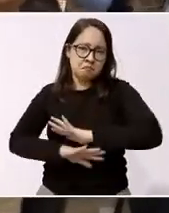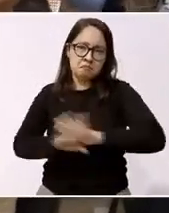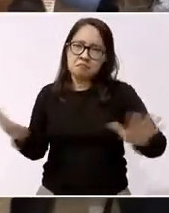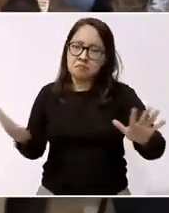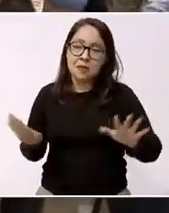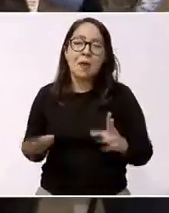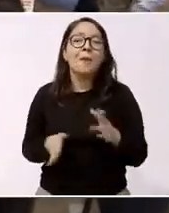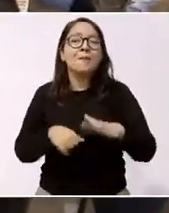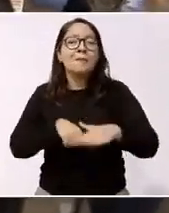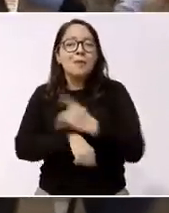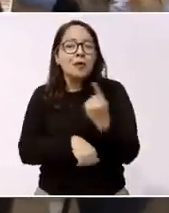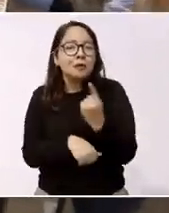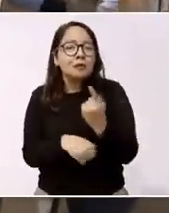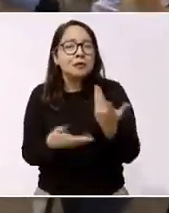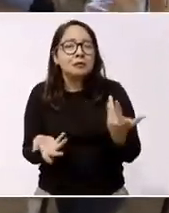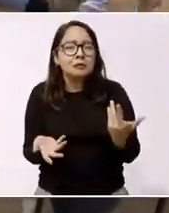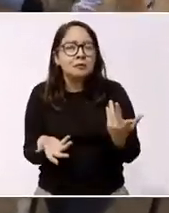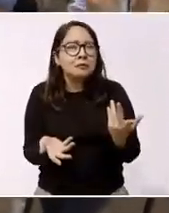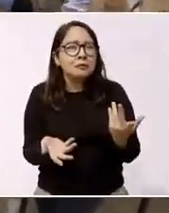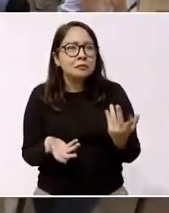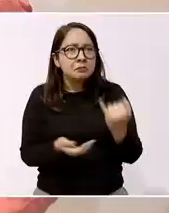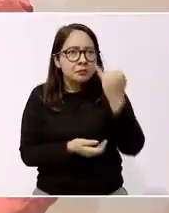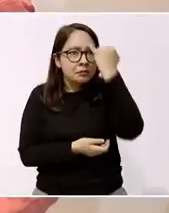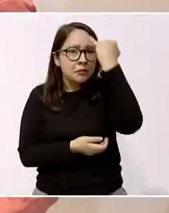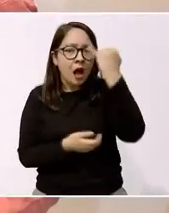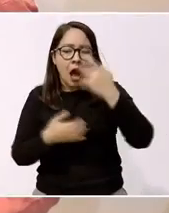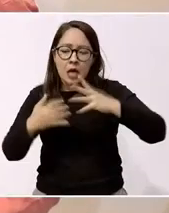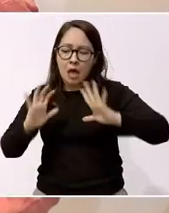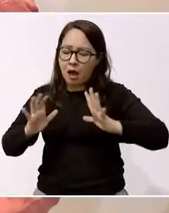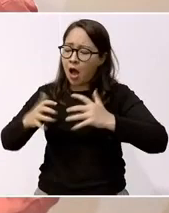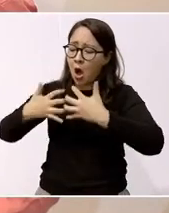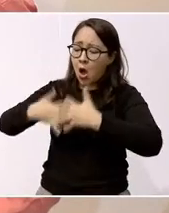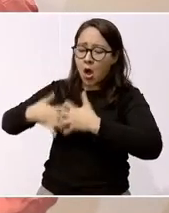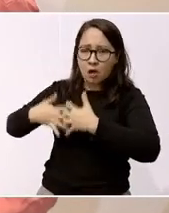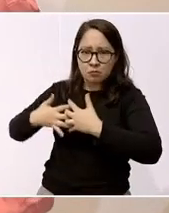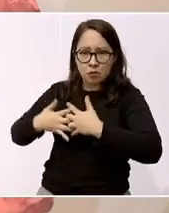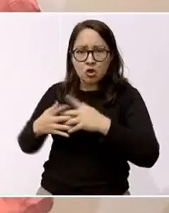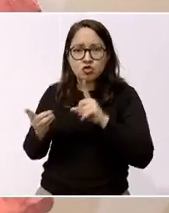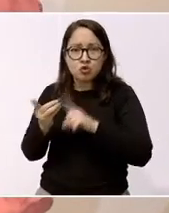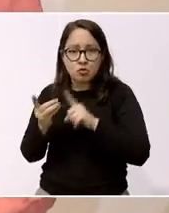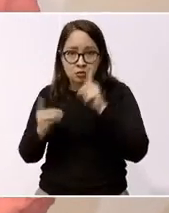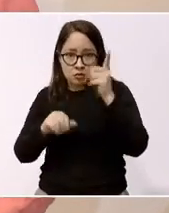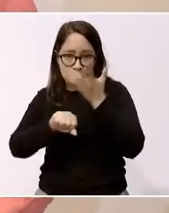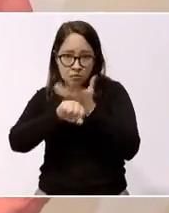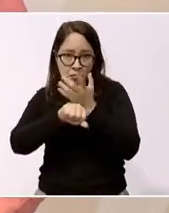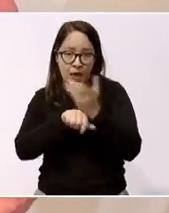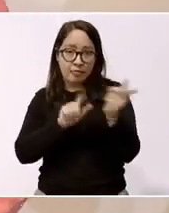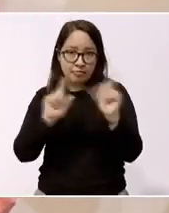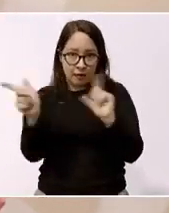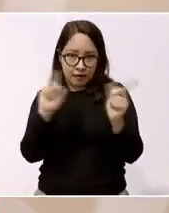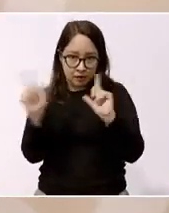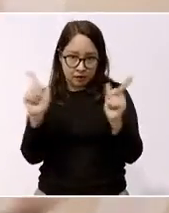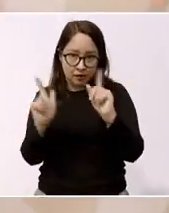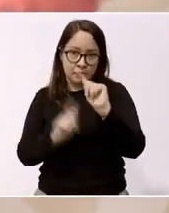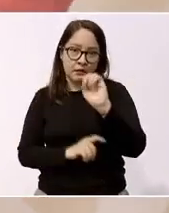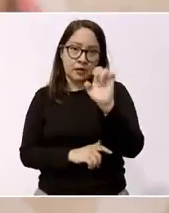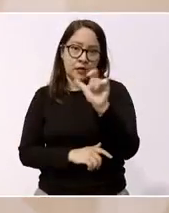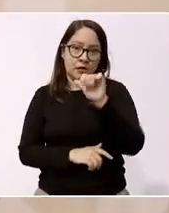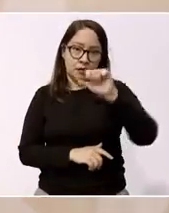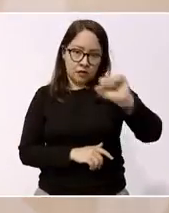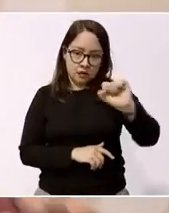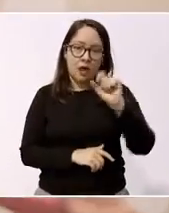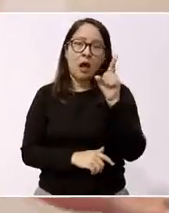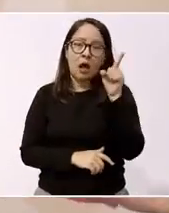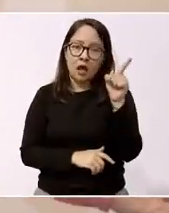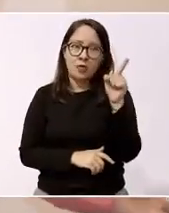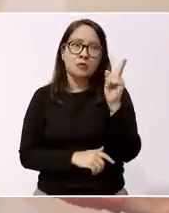porque compramos una refinería en Texas Ya ven cómo era la costumbre, venían